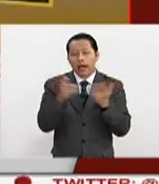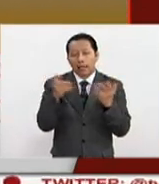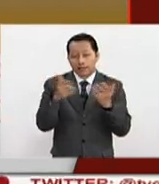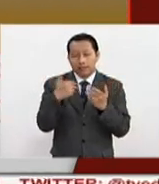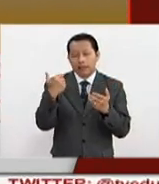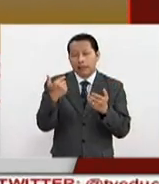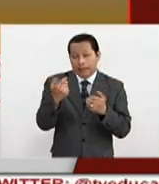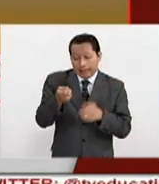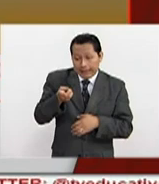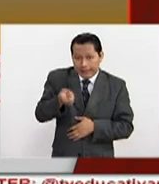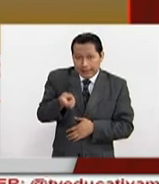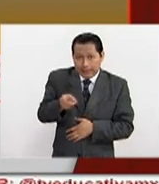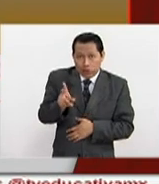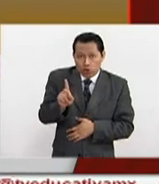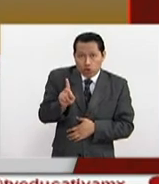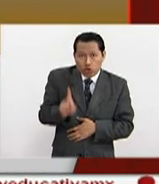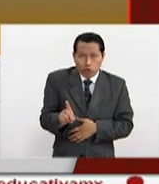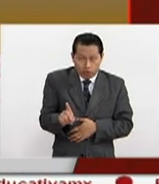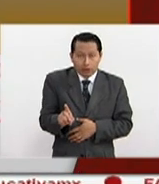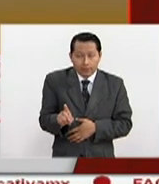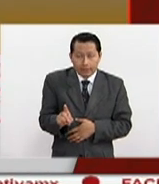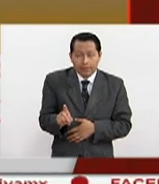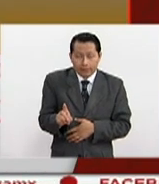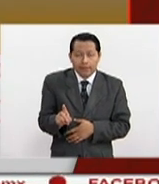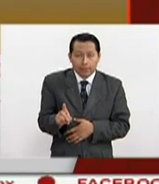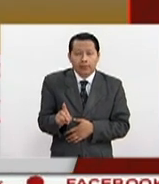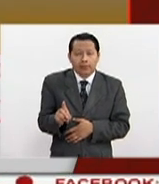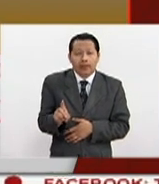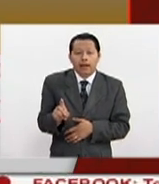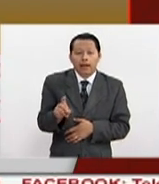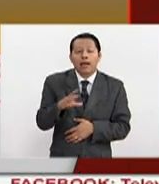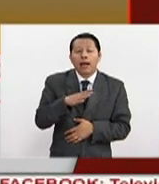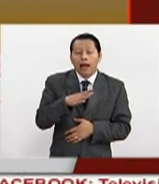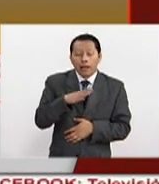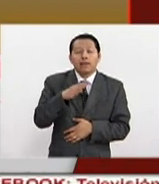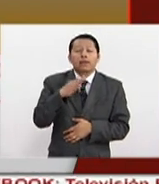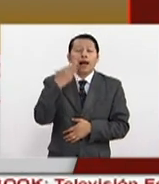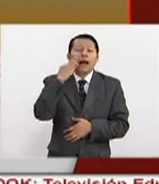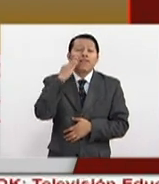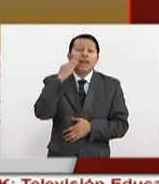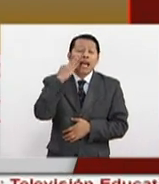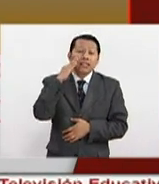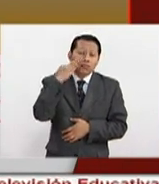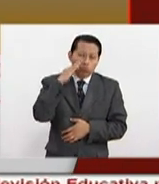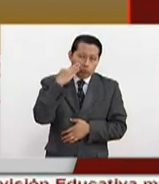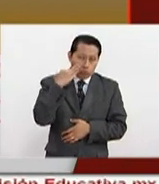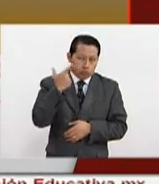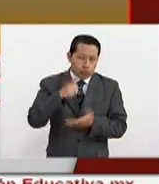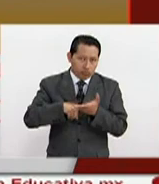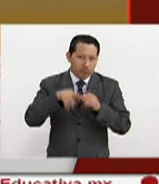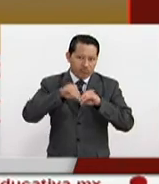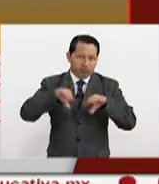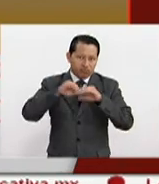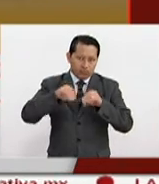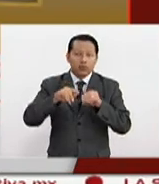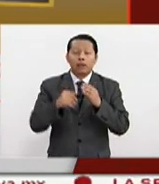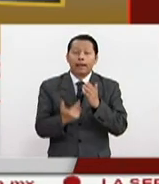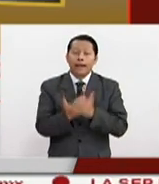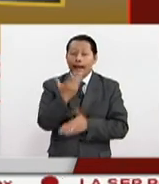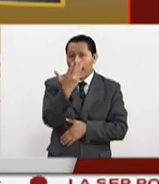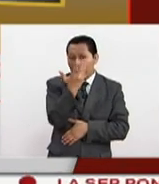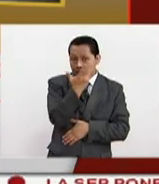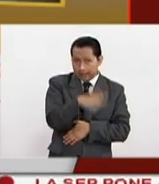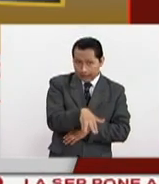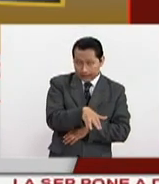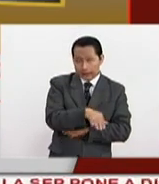este domingo a través de live de Facebook. y va a ser de 10 de la mañana a